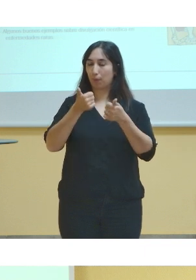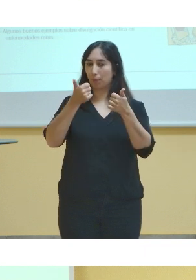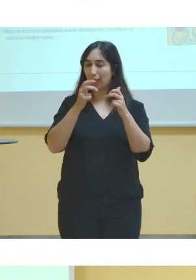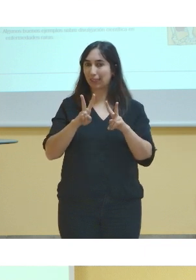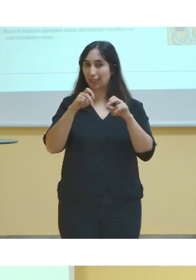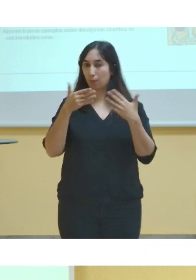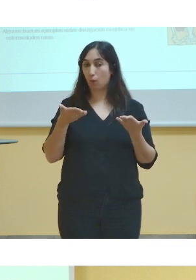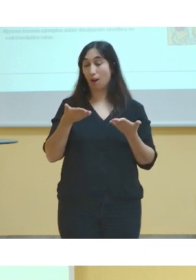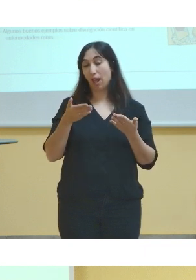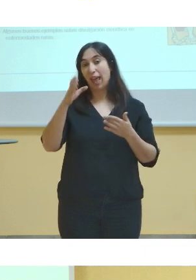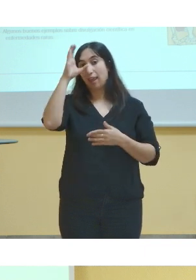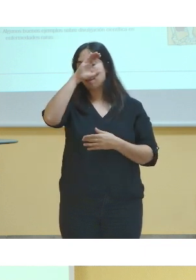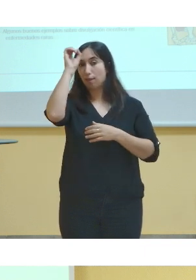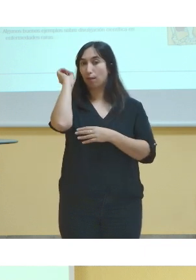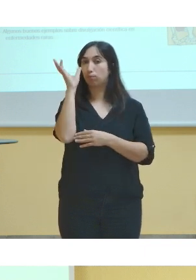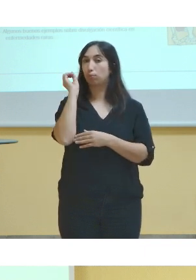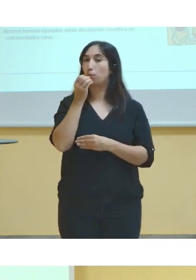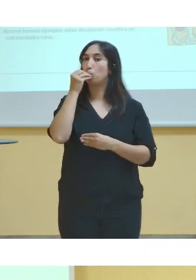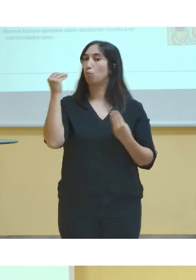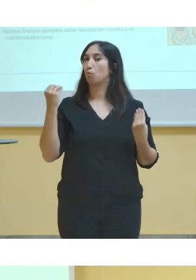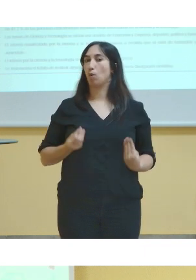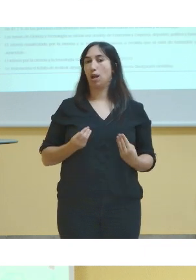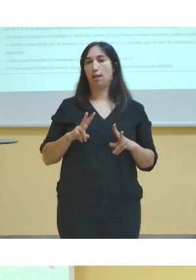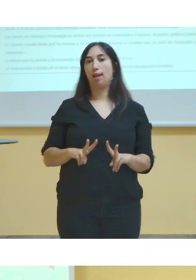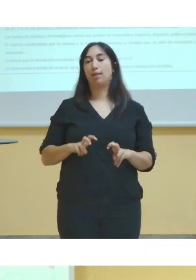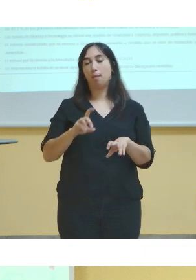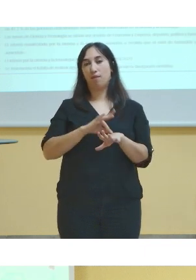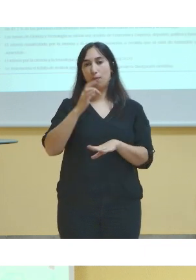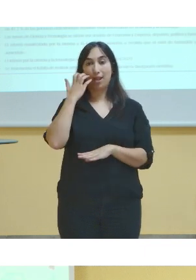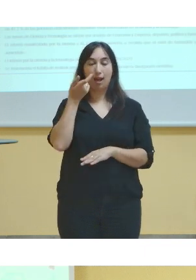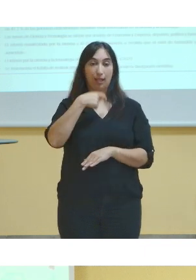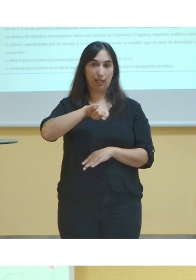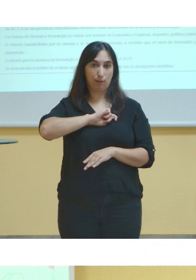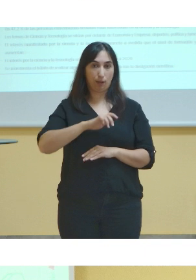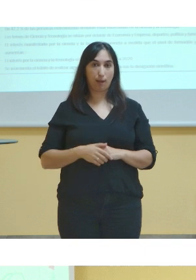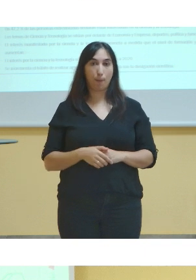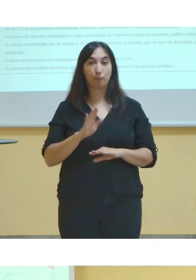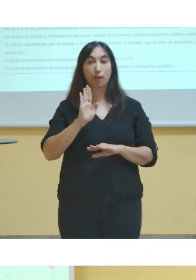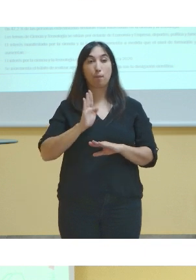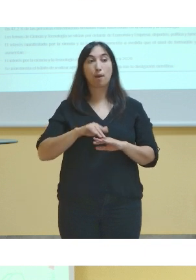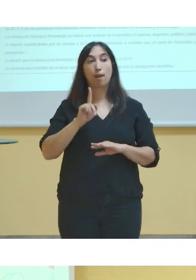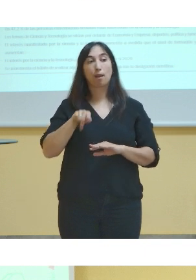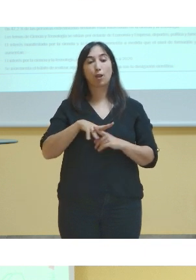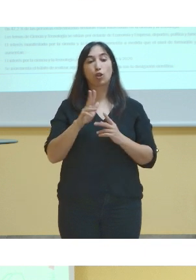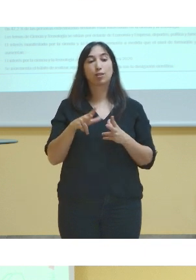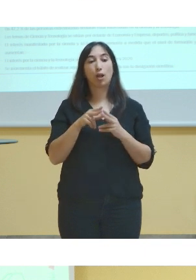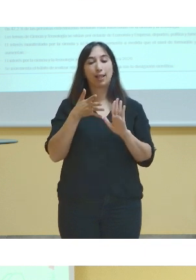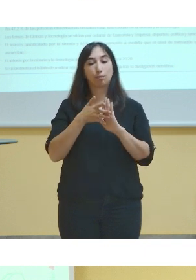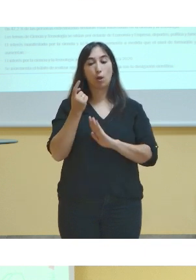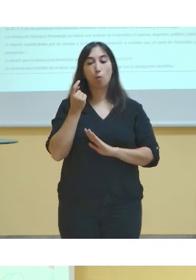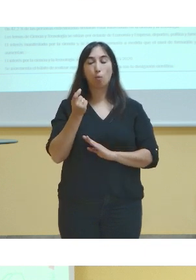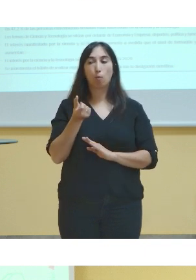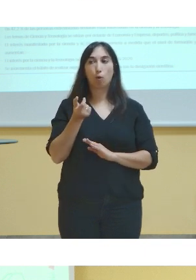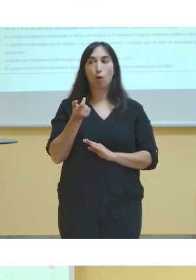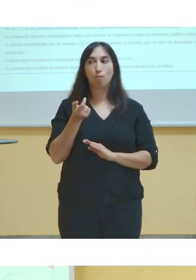que es la buena divulgación científica en enfermedades raras en España. Y para explicar un poco el contexto social me he basado en